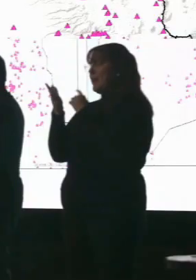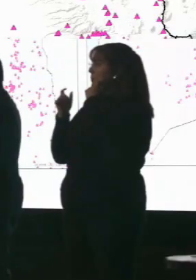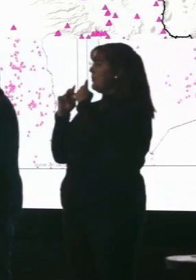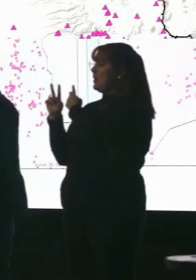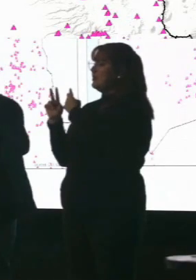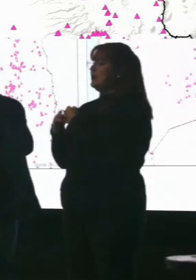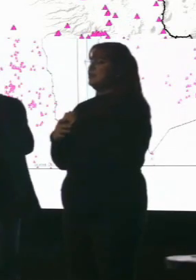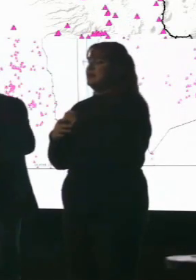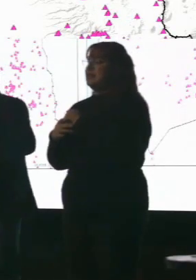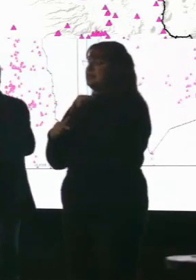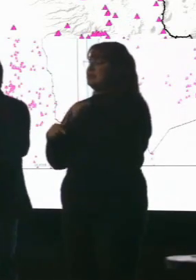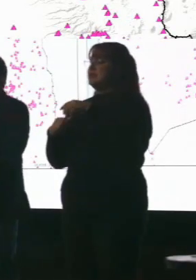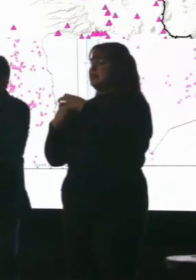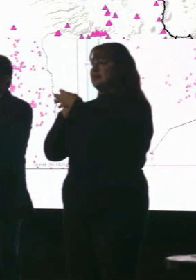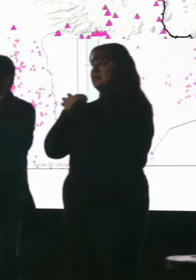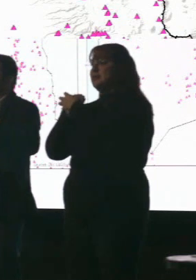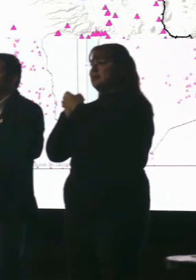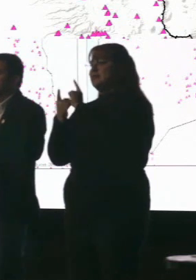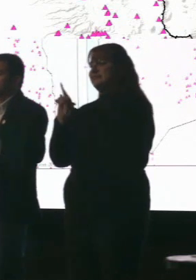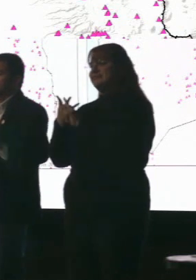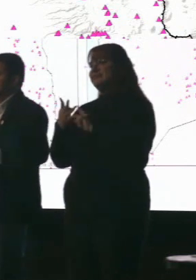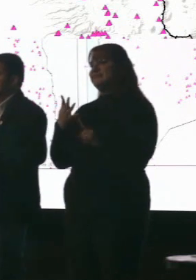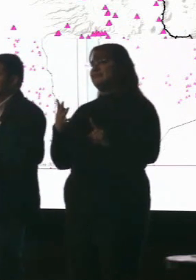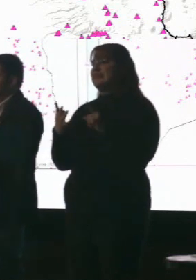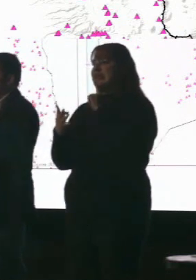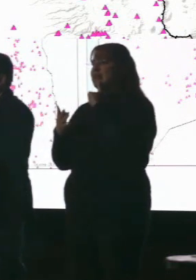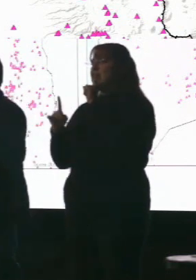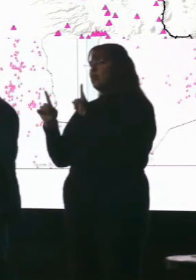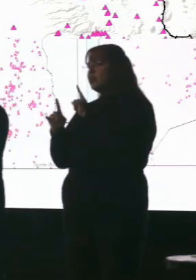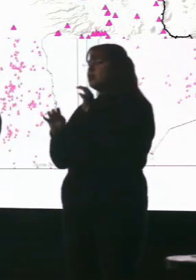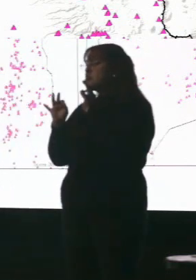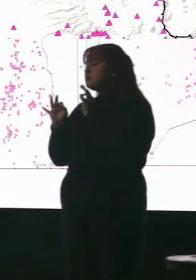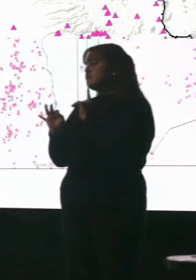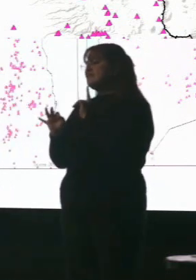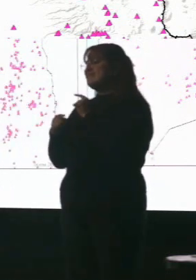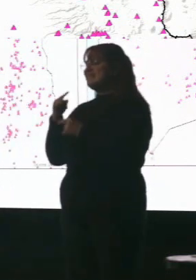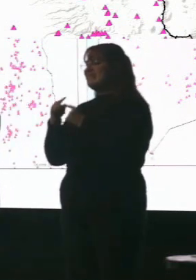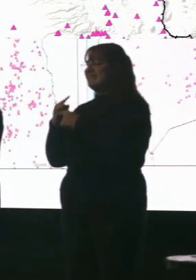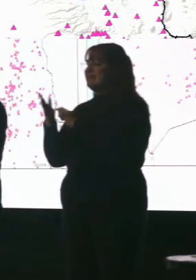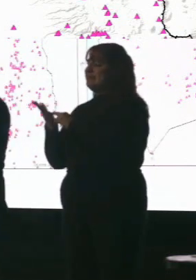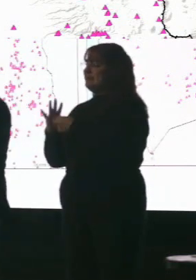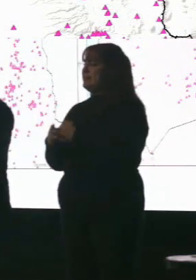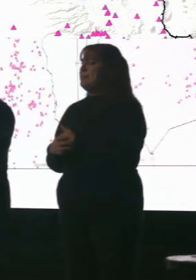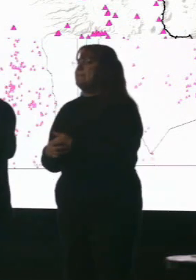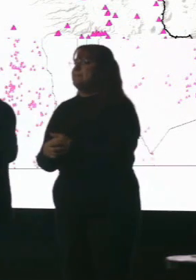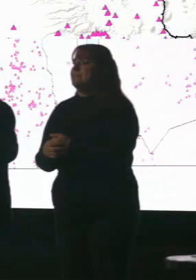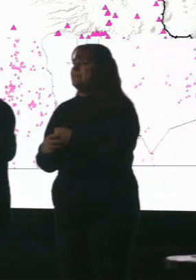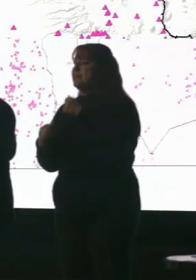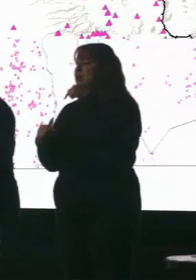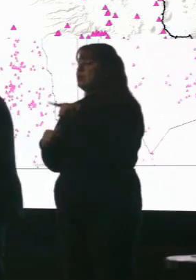regional, de donde habría alguna anomalía puntual. No sabemos si es un grande yacimiento o no, pero donde habría hoy día una anomalía.